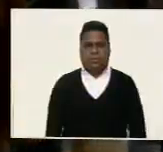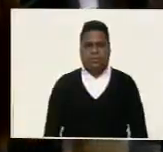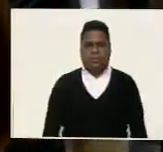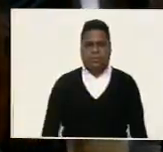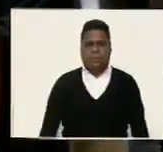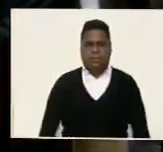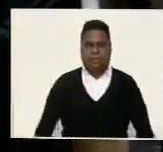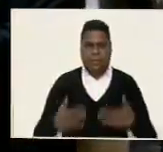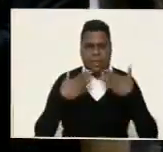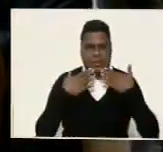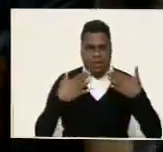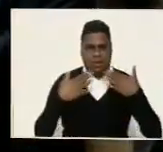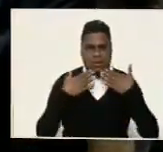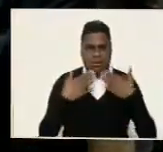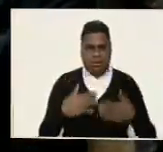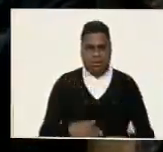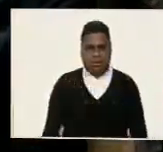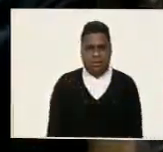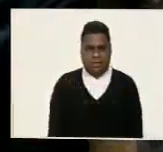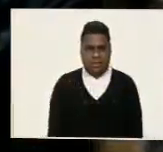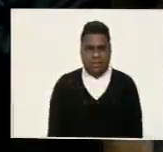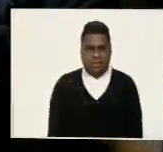Gracias, camarada.